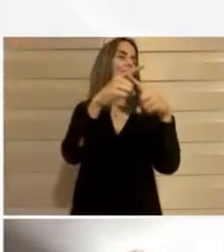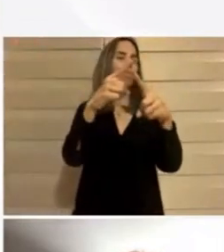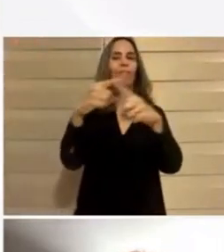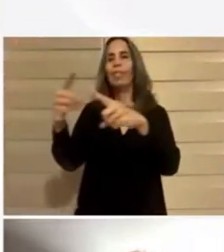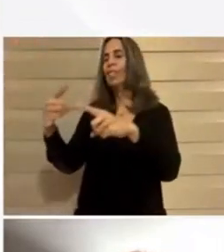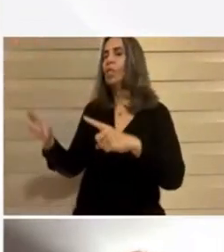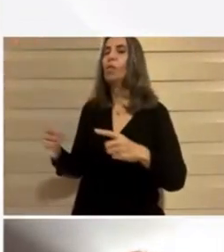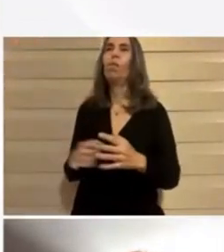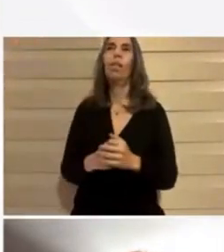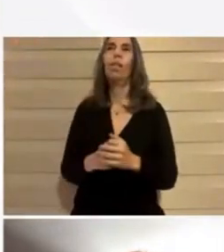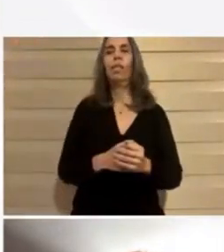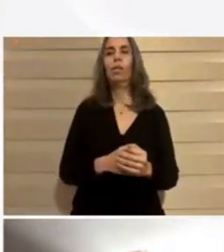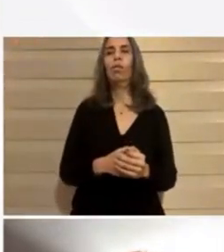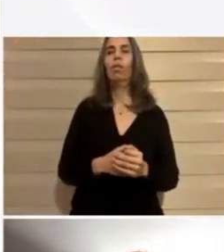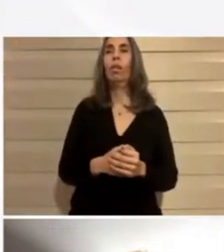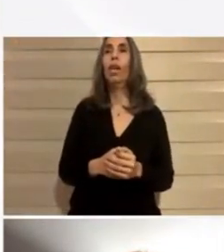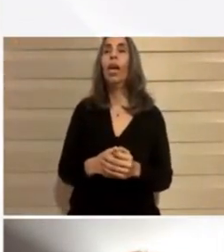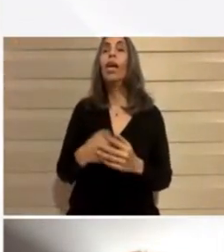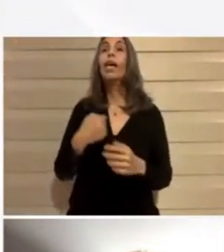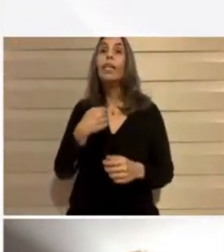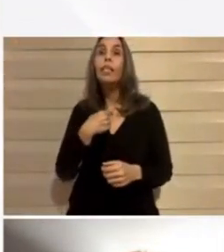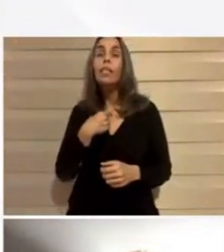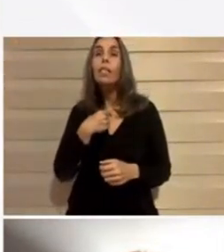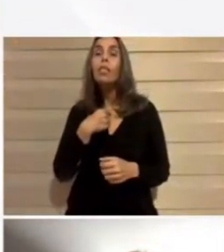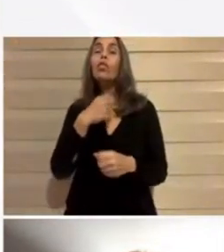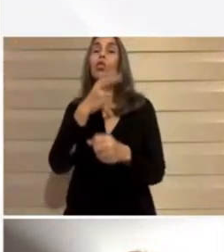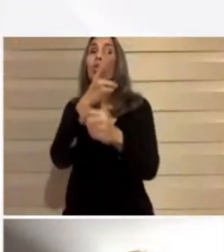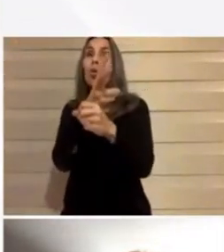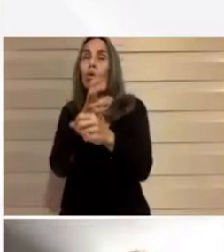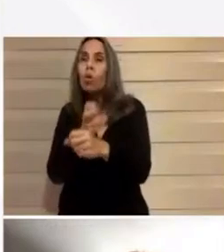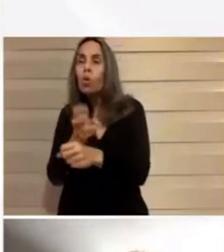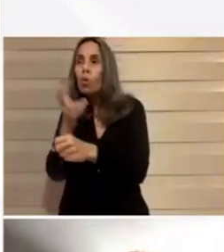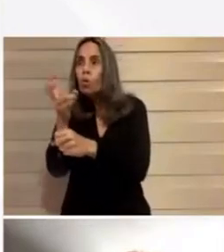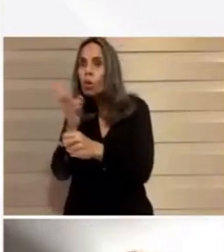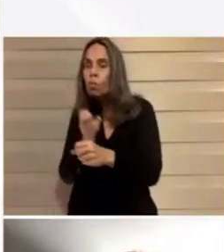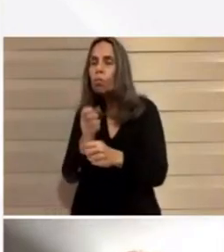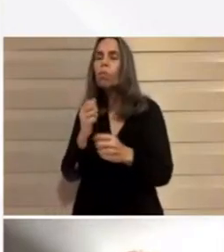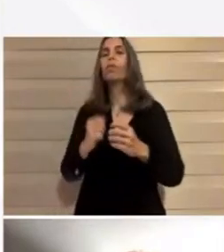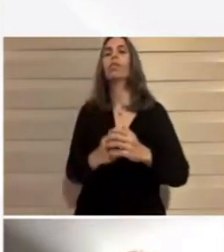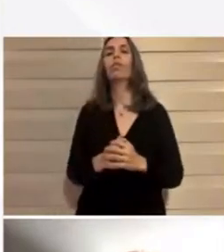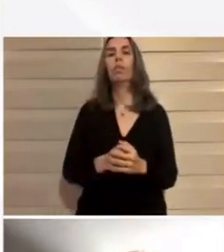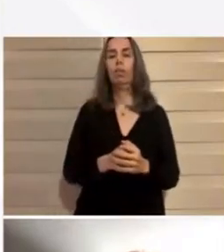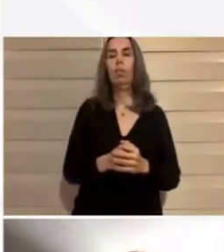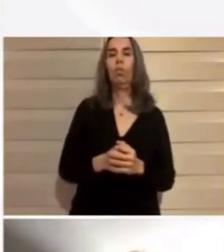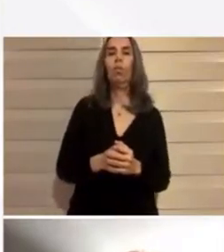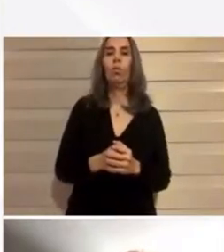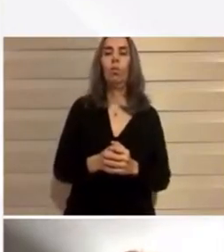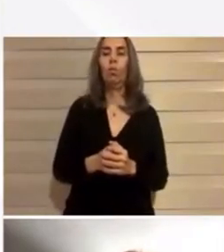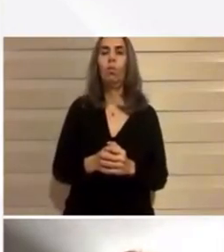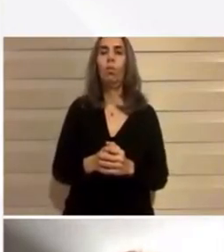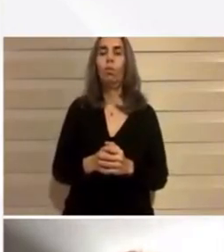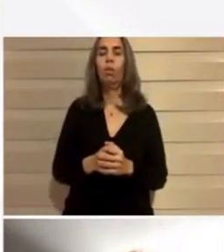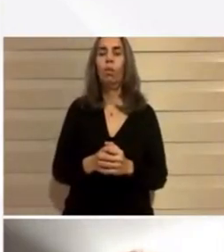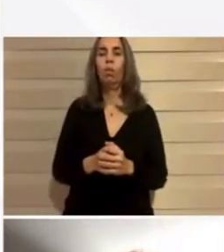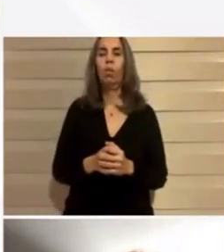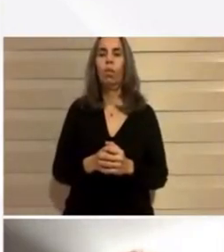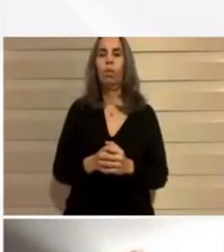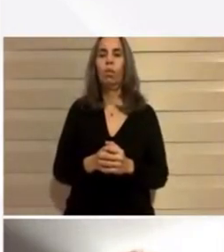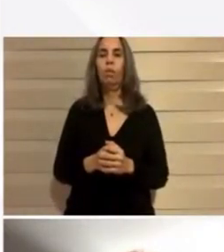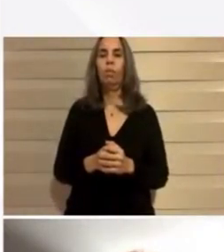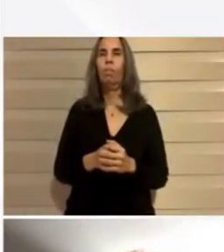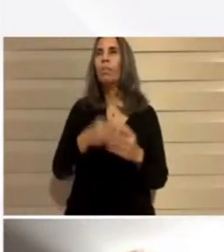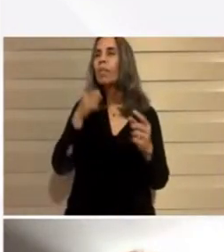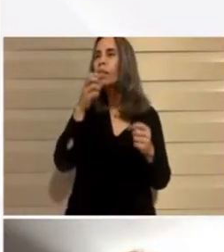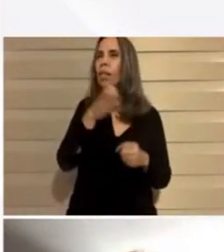Yo los invito a que desarrollen habilidades y fortalezas, las cuales les permitirán lograr todo lo que se propongan en la